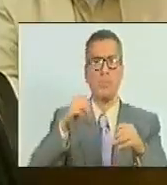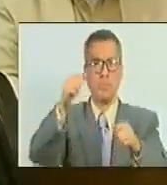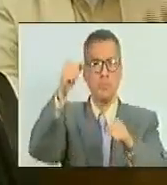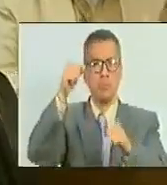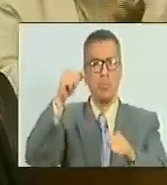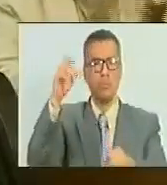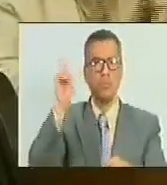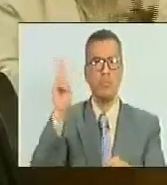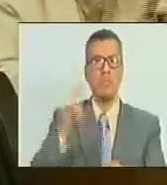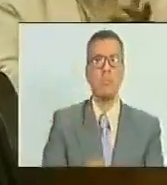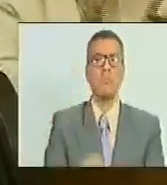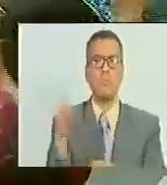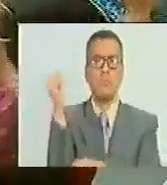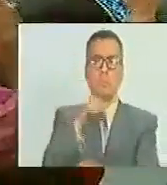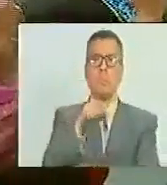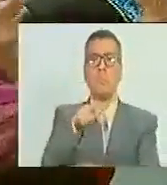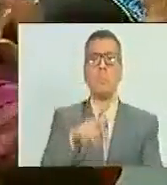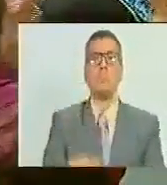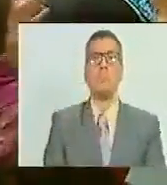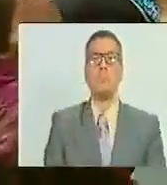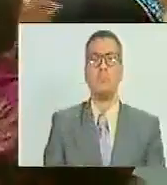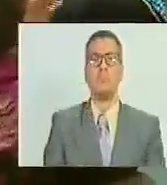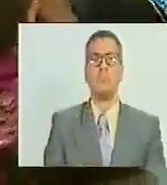Venezuela! ¡Venceremos!